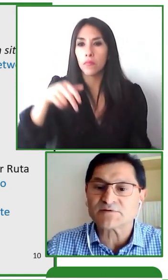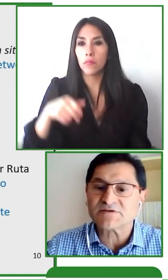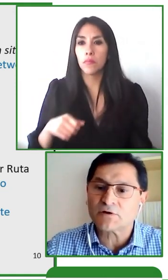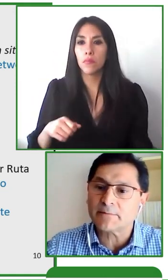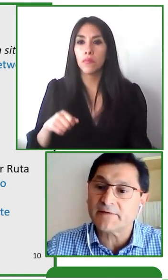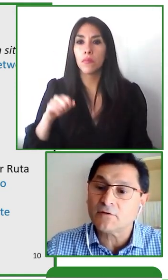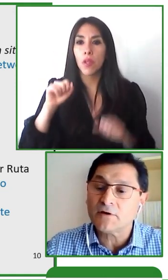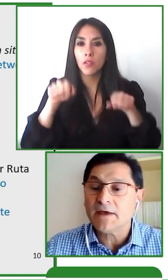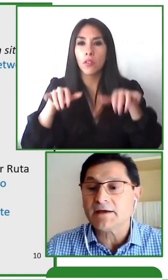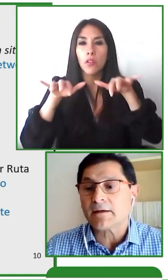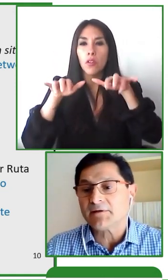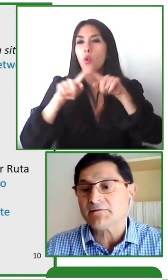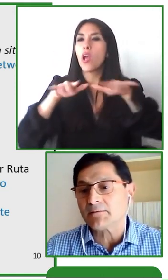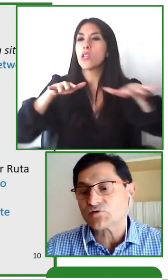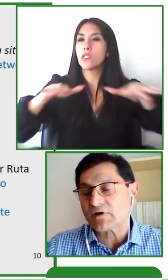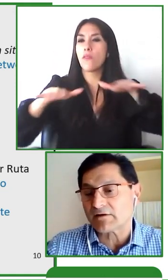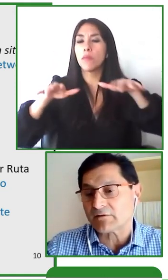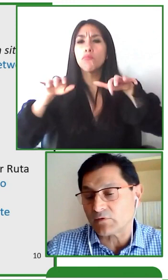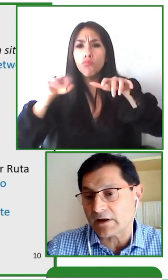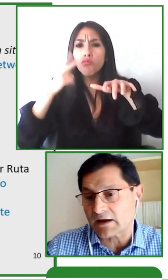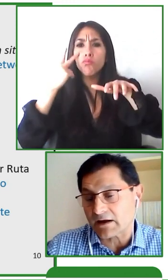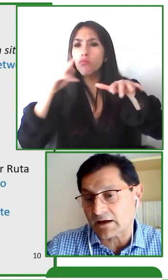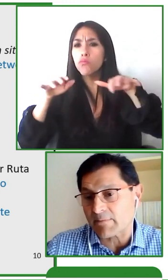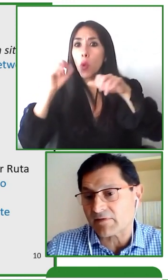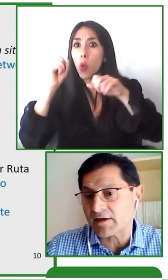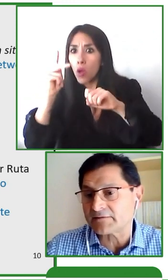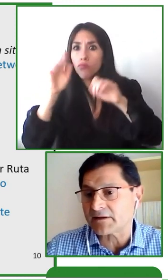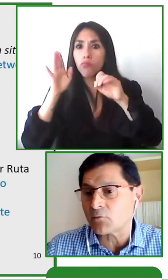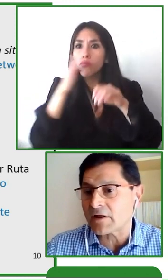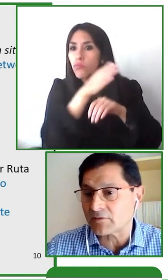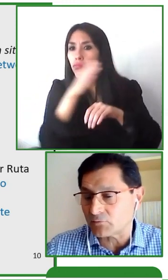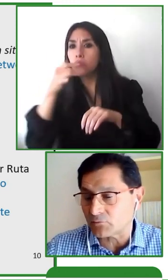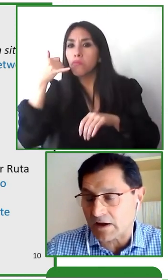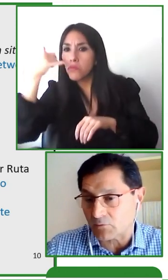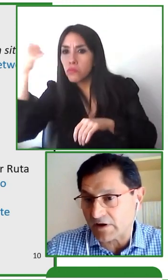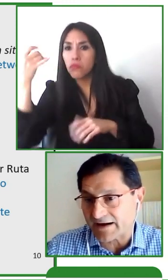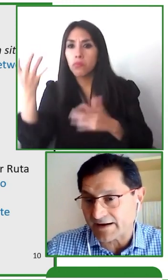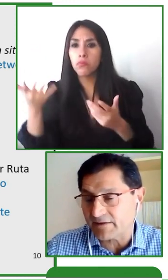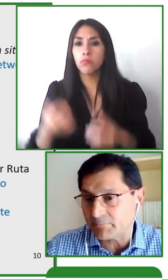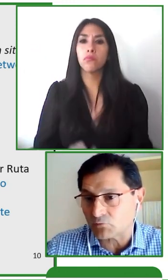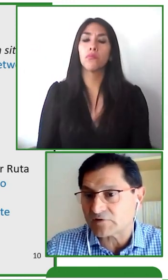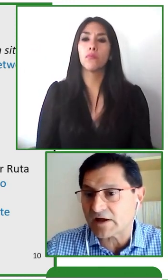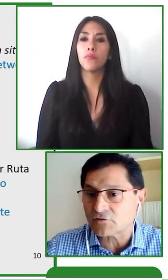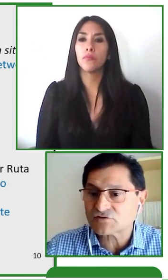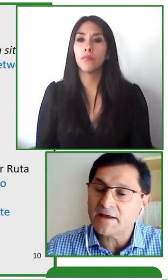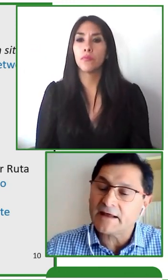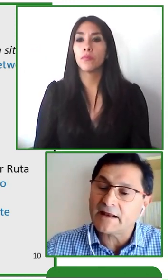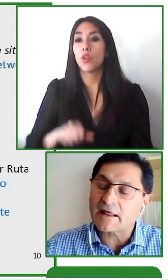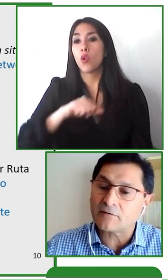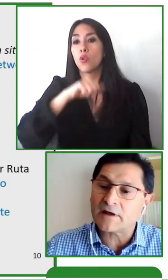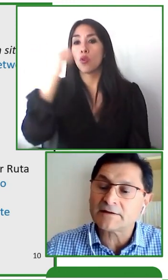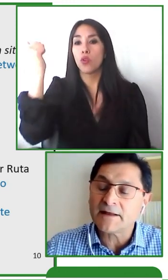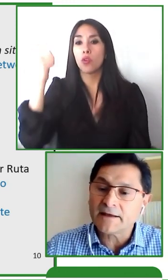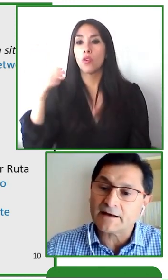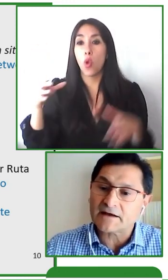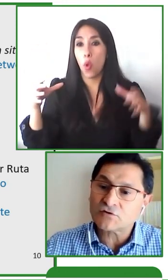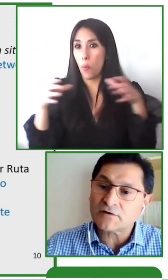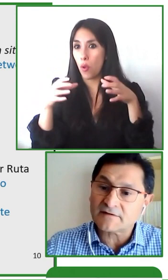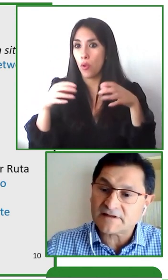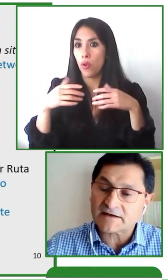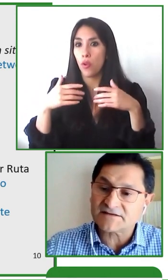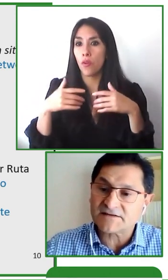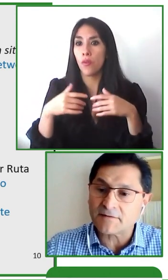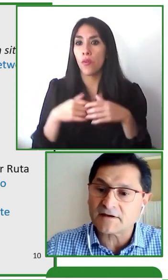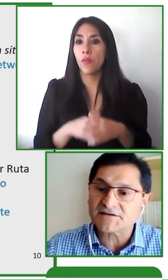operador que hemos visto en el vídeo, y también tenemos la capacidad de tener una red de voluntarios en la ciudad, que en el